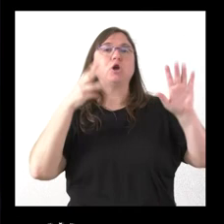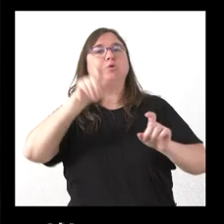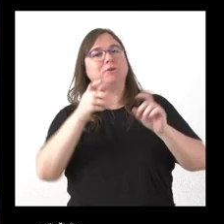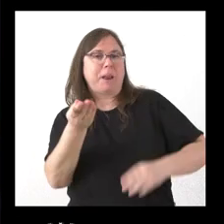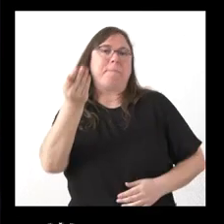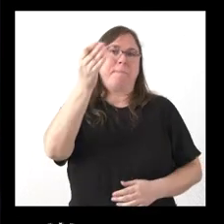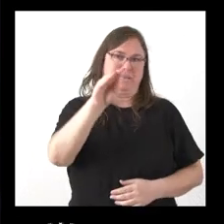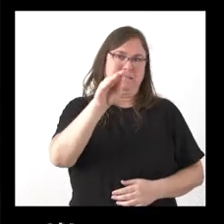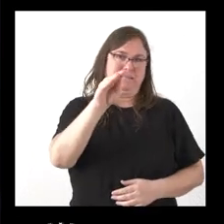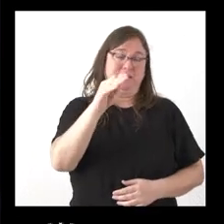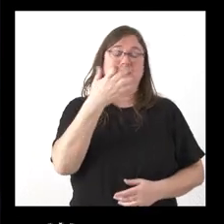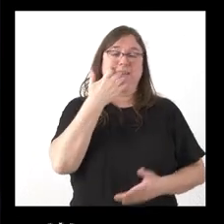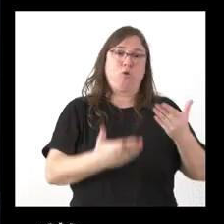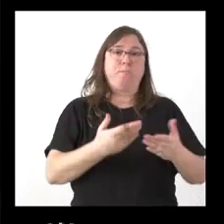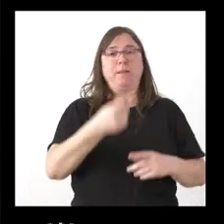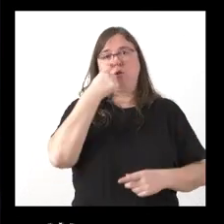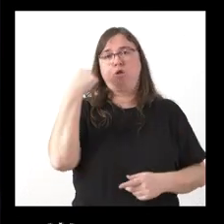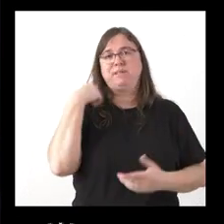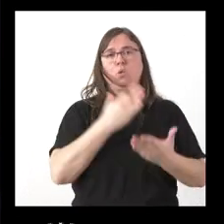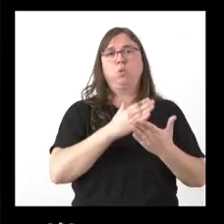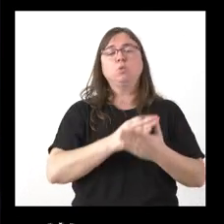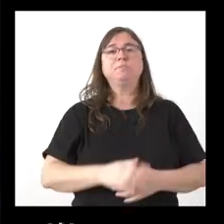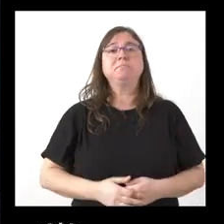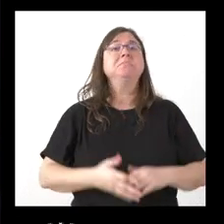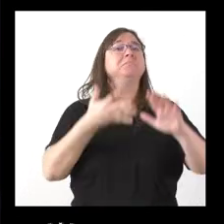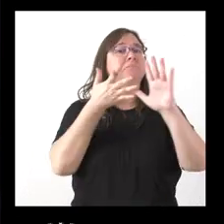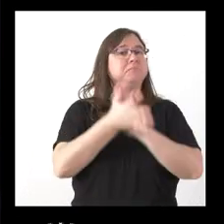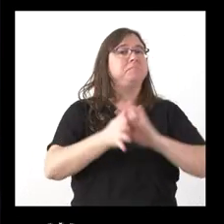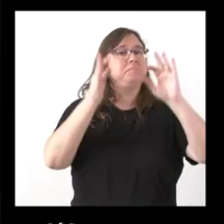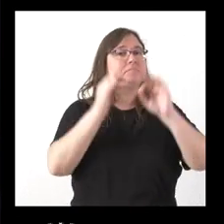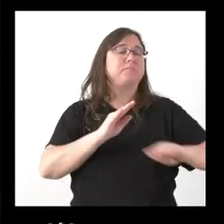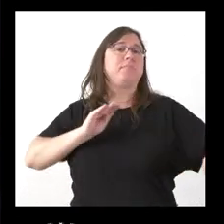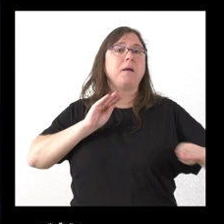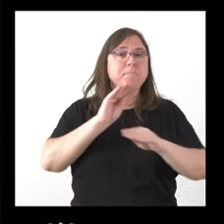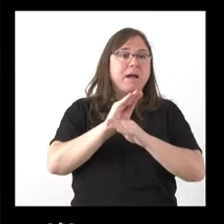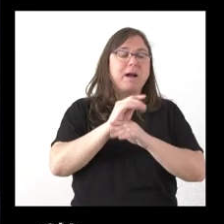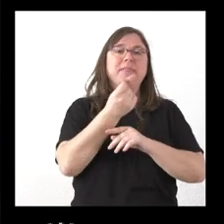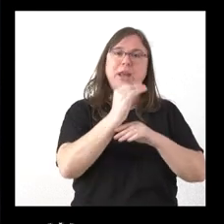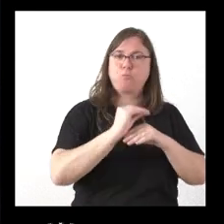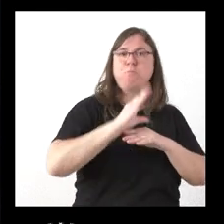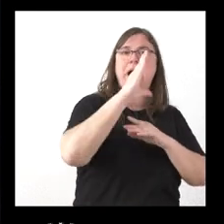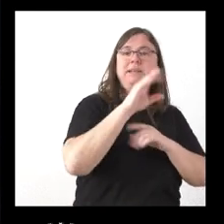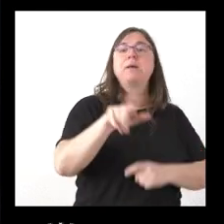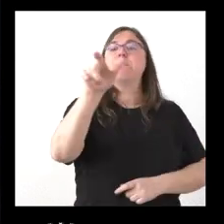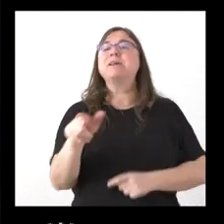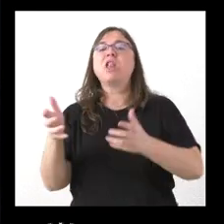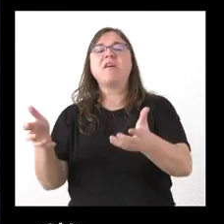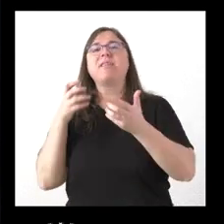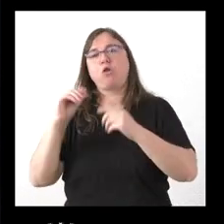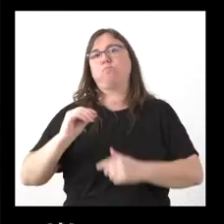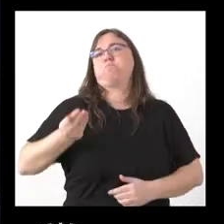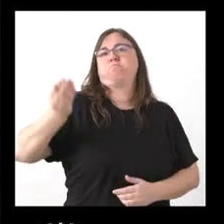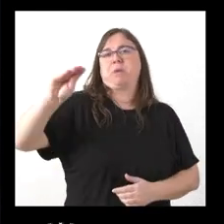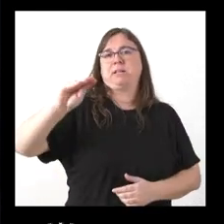que el curso anterior por tanto incrementamos las becas tanto en el importe como en el número de beneficiarios